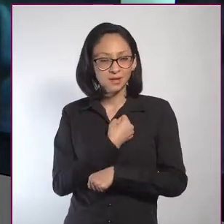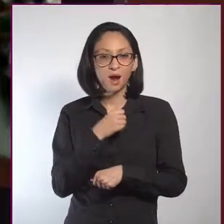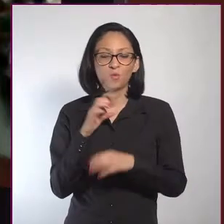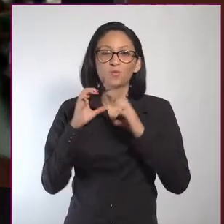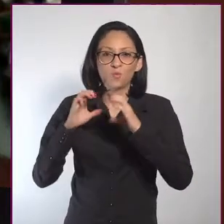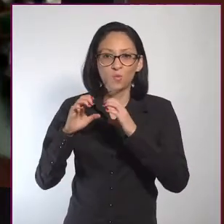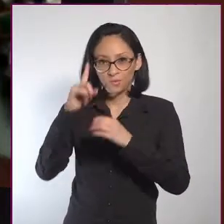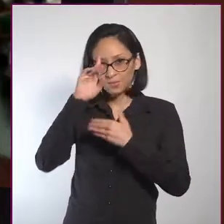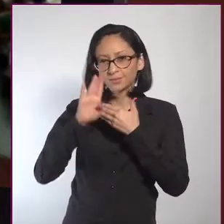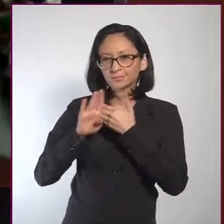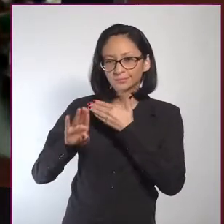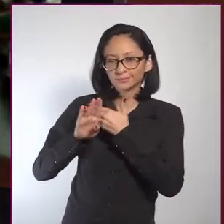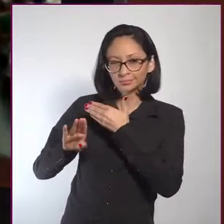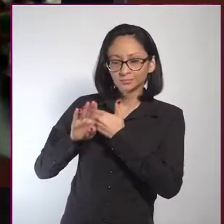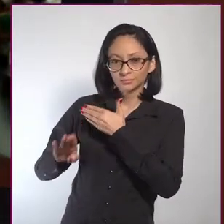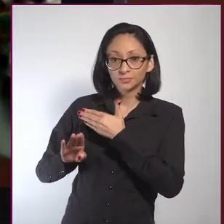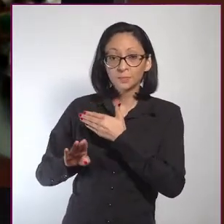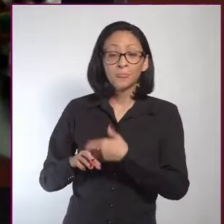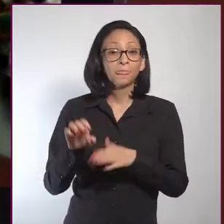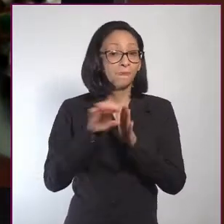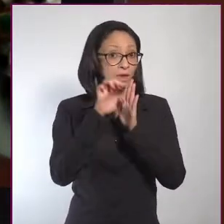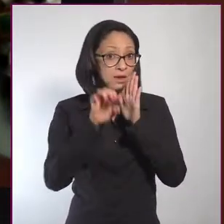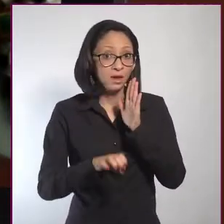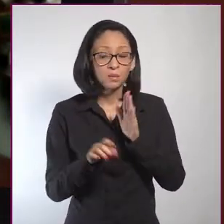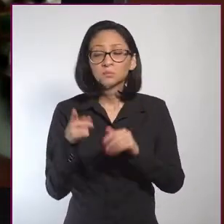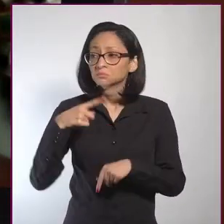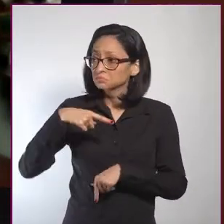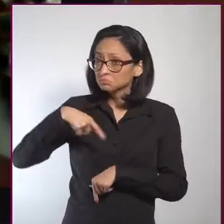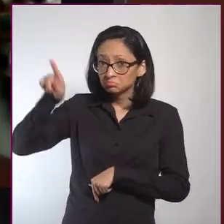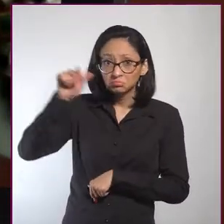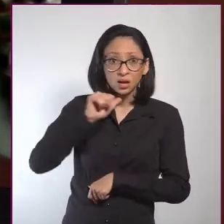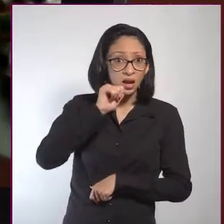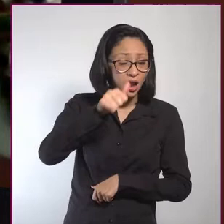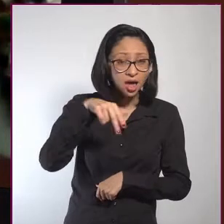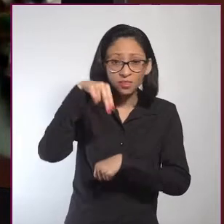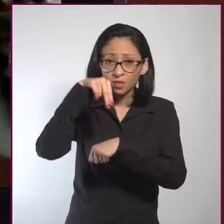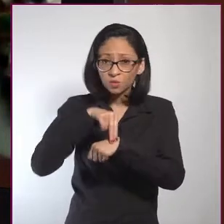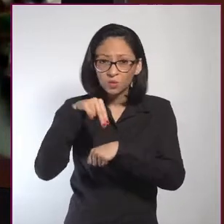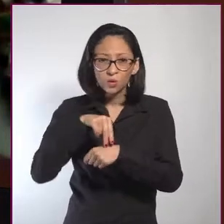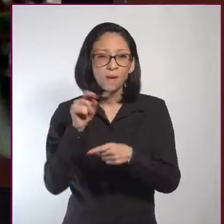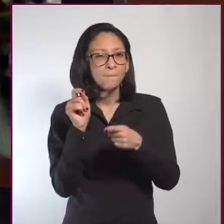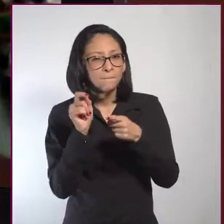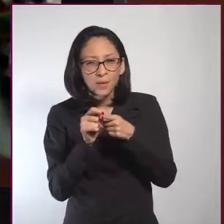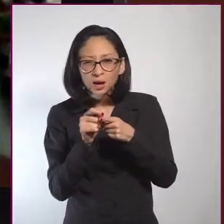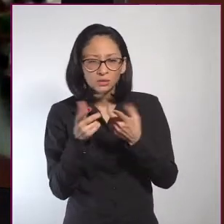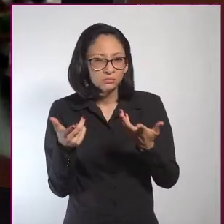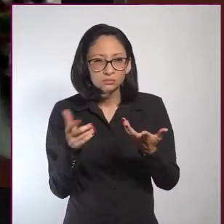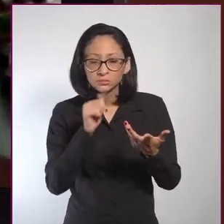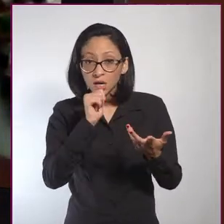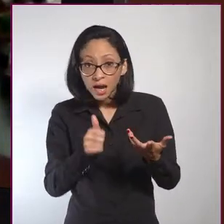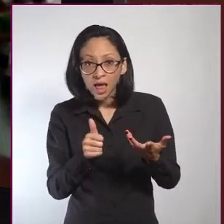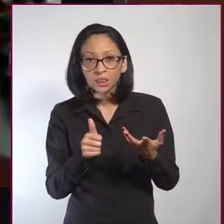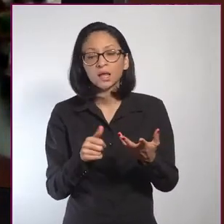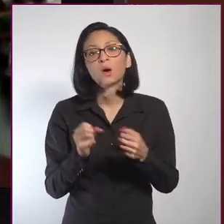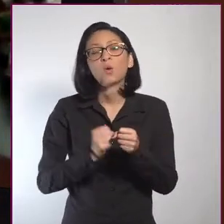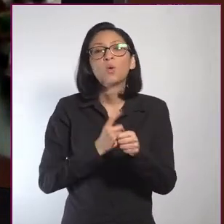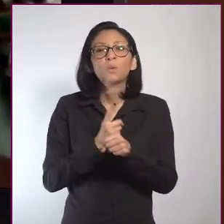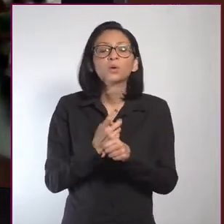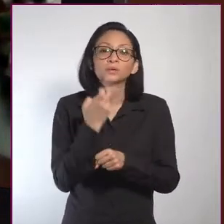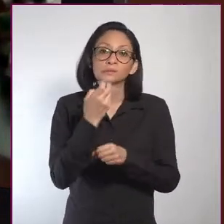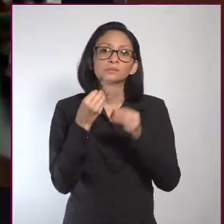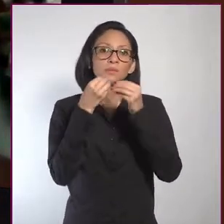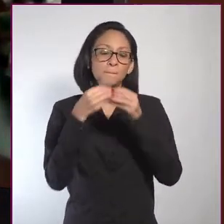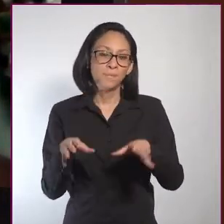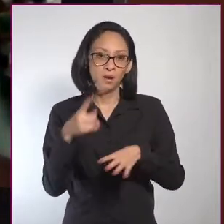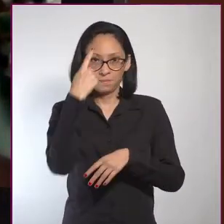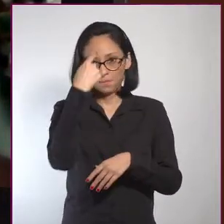enfermedad. Desafortunadamente, si no acudimos a hacer el chequeo que platicamos hace unos segundos, se pierde esa oportunidad